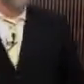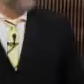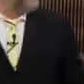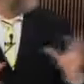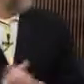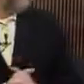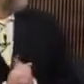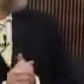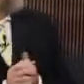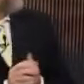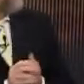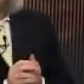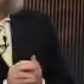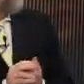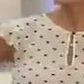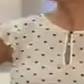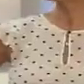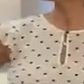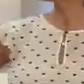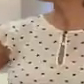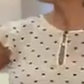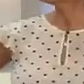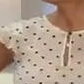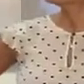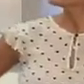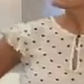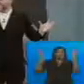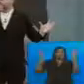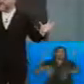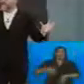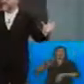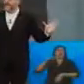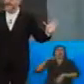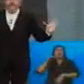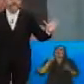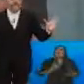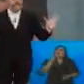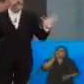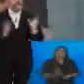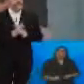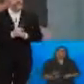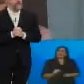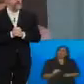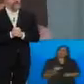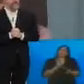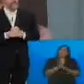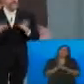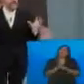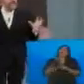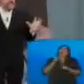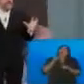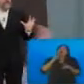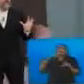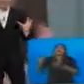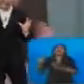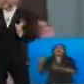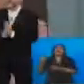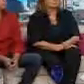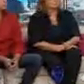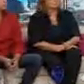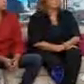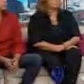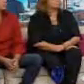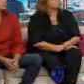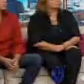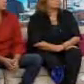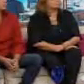para analizar un poco lo que vamos a hacer ahora. No, eres arranque cuando quiera. Bueno, ya creo que están todos presentados. Sí. Hay diputados, repaso, si le parece, señor